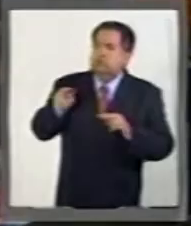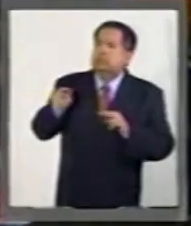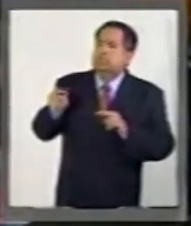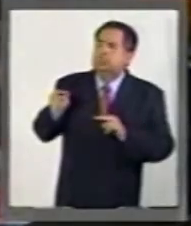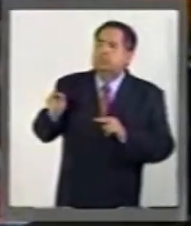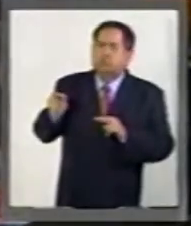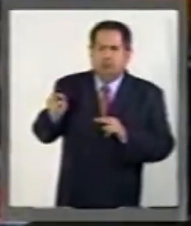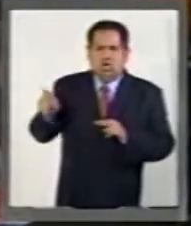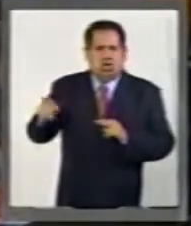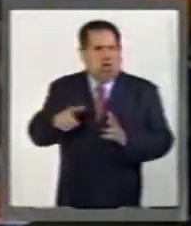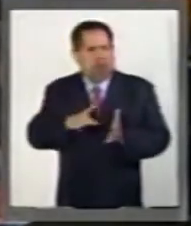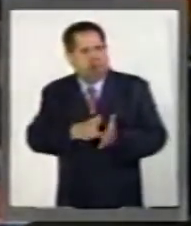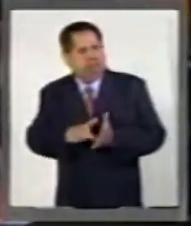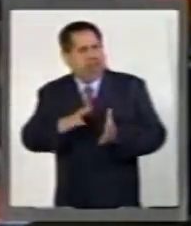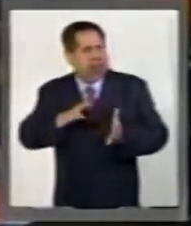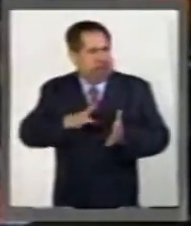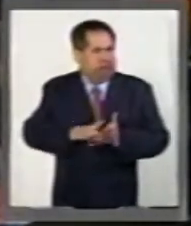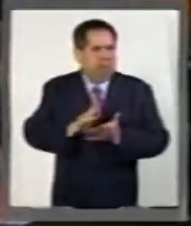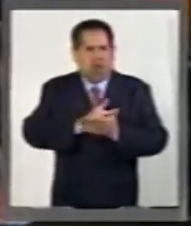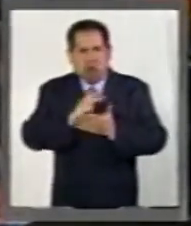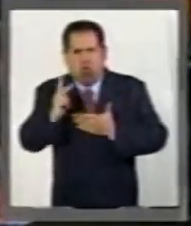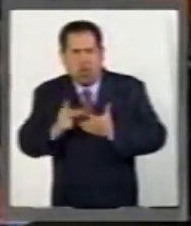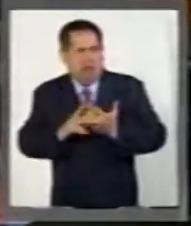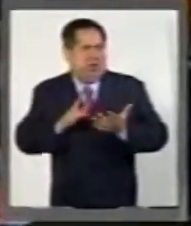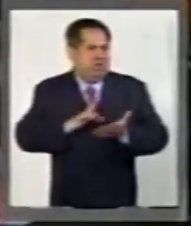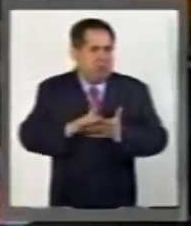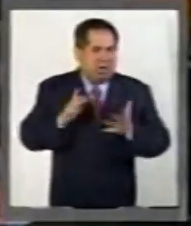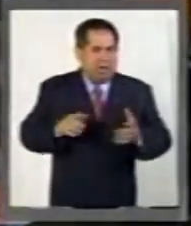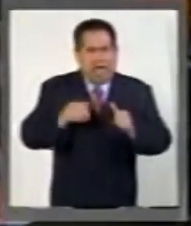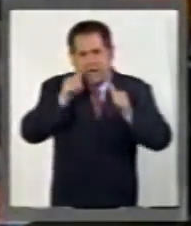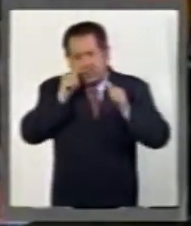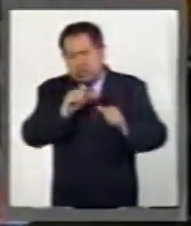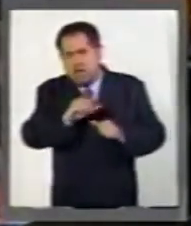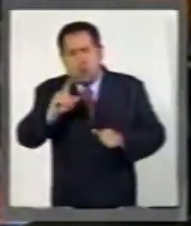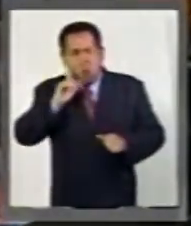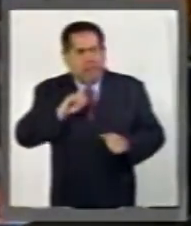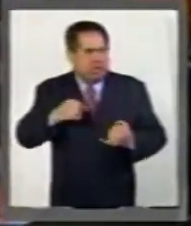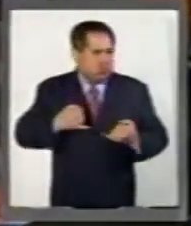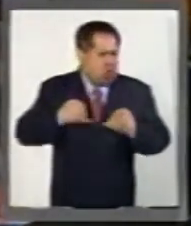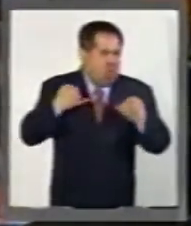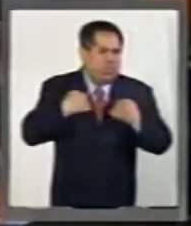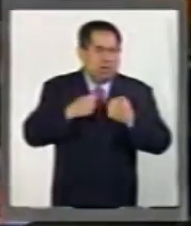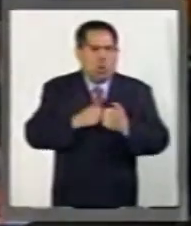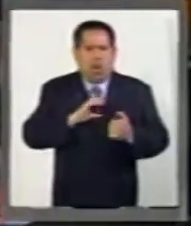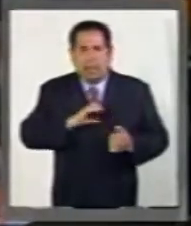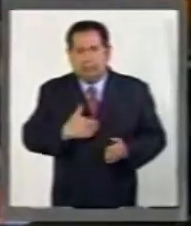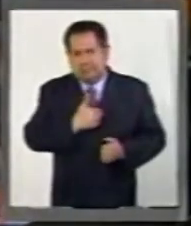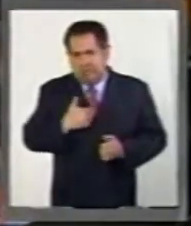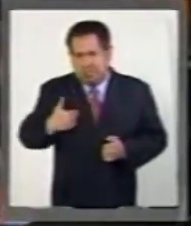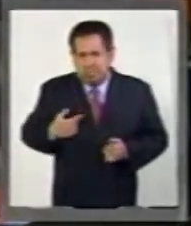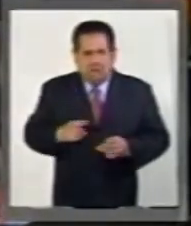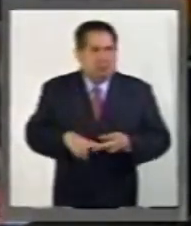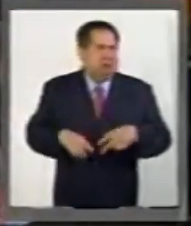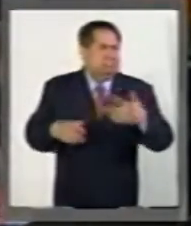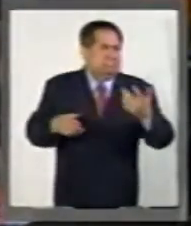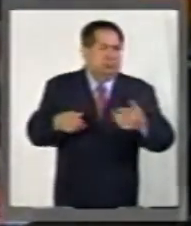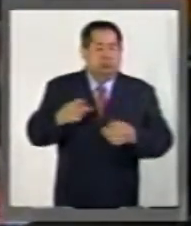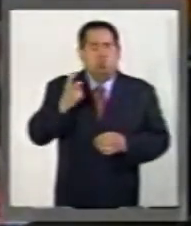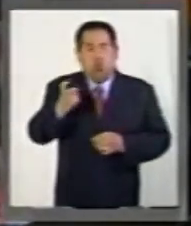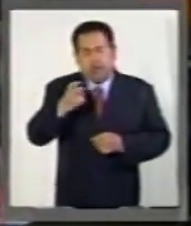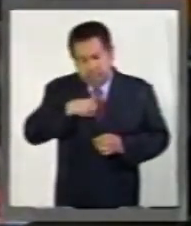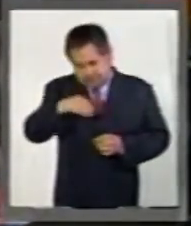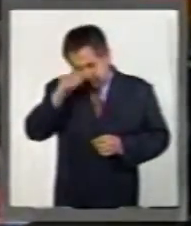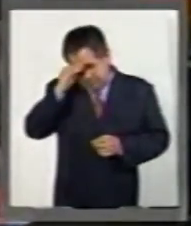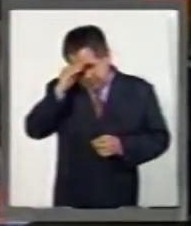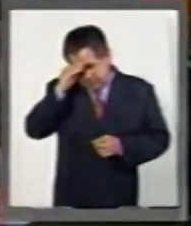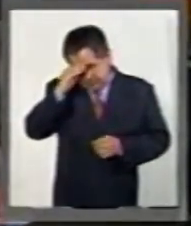de su impulso a programas como Programa de Atención de Mujeres Jóvenes con Cáncer de Mama. Por ello debemos hacer